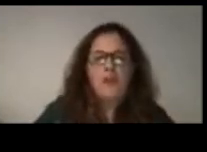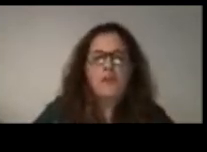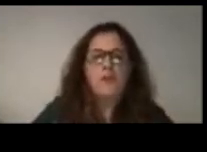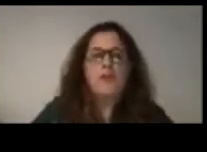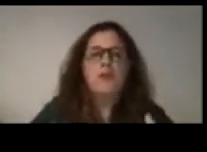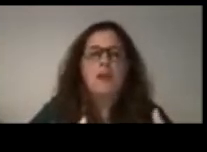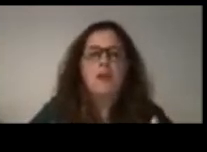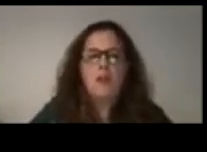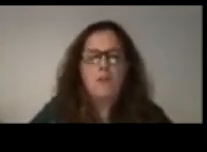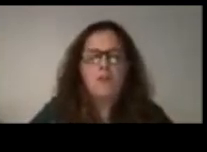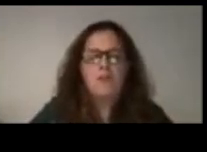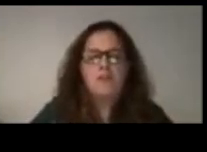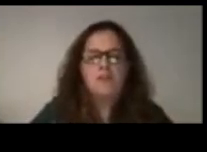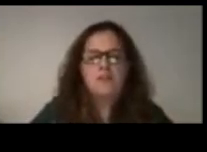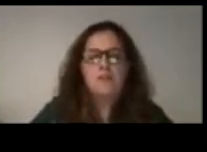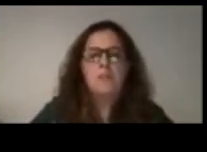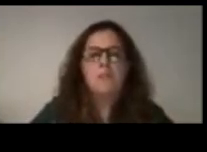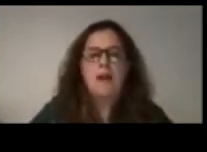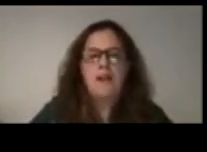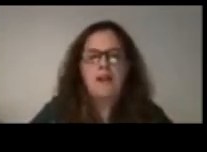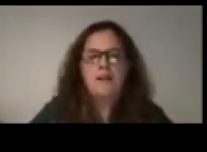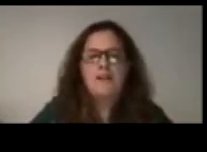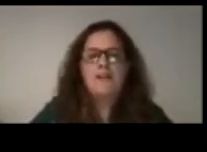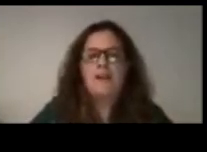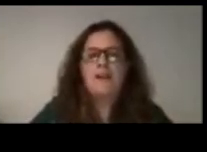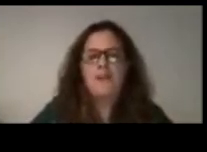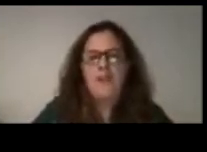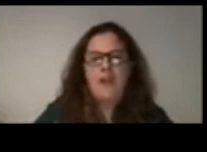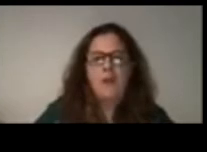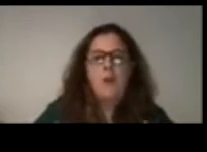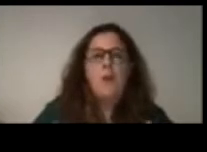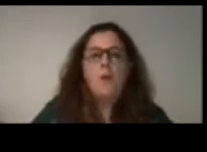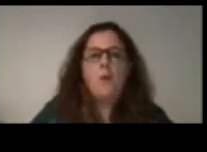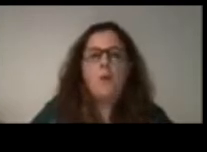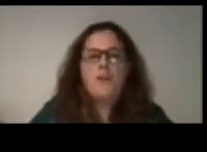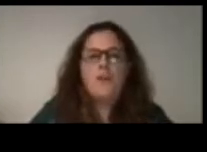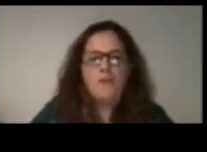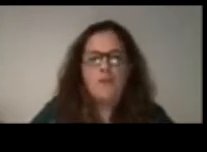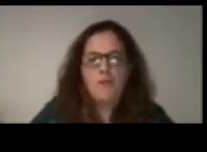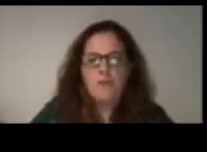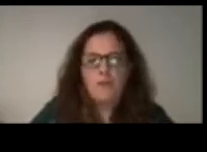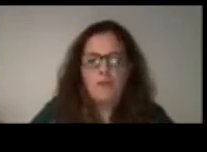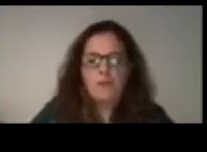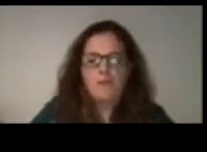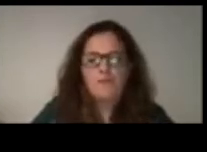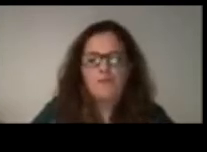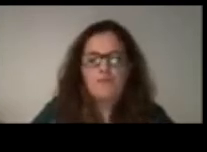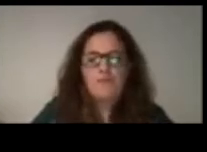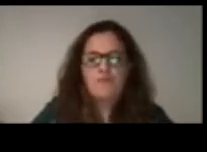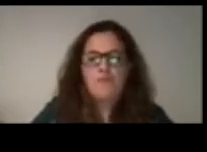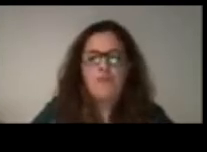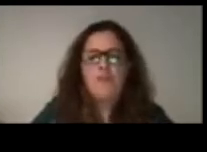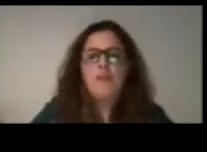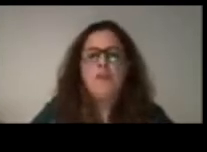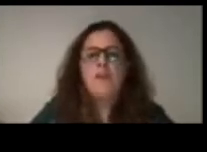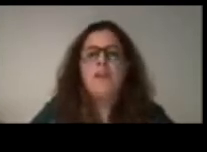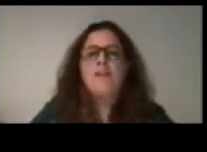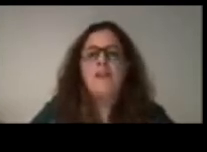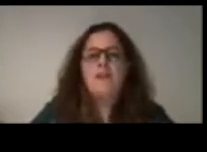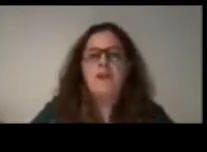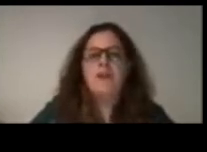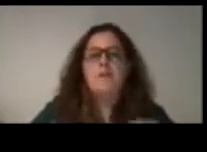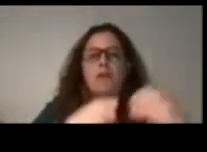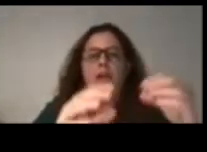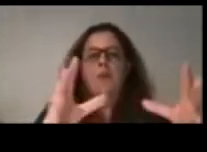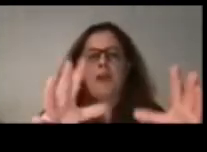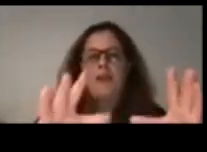medios electrónicos que actualmente existen para realizar una solicitud de información. Lo que hay que